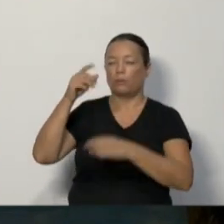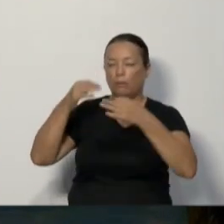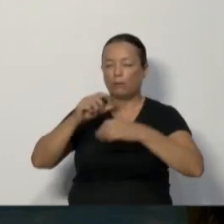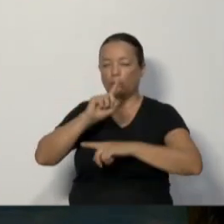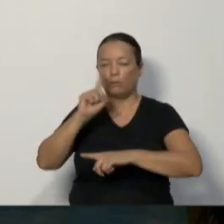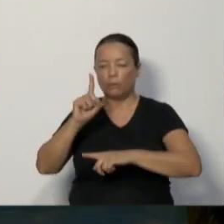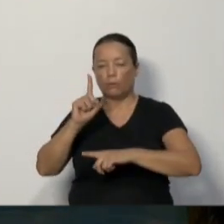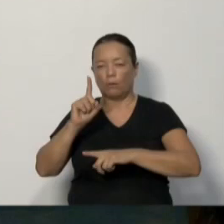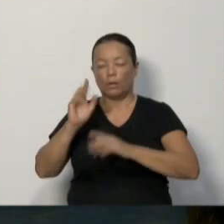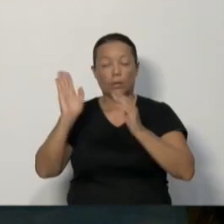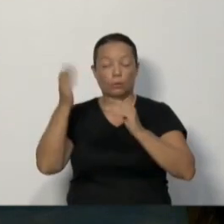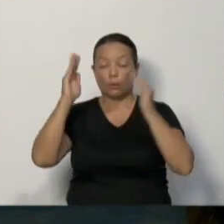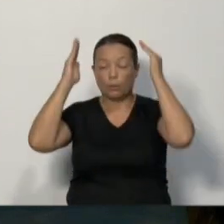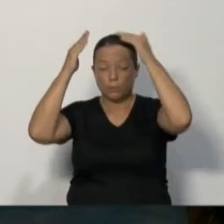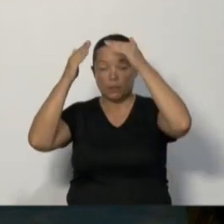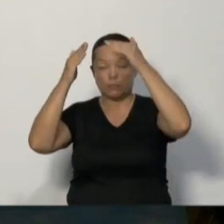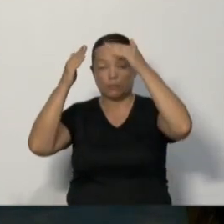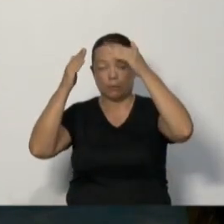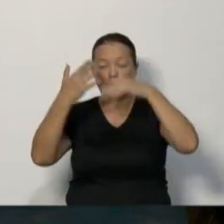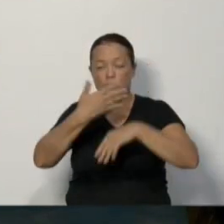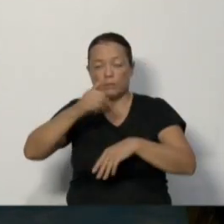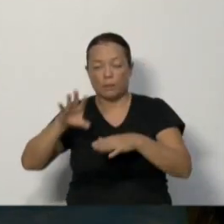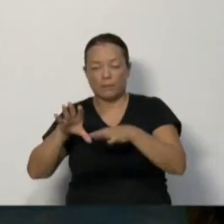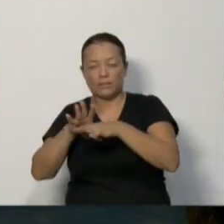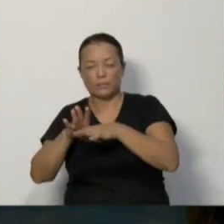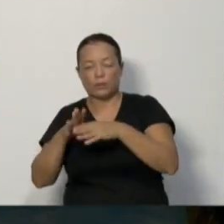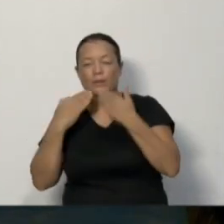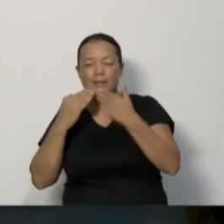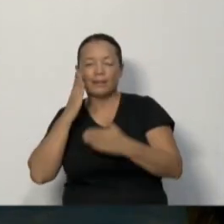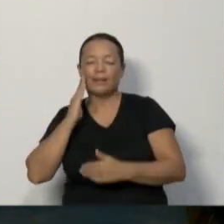que cuidan de tu pueblo, llévala a su perfección por la caridad.